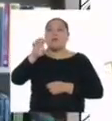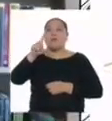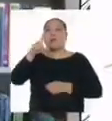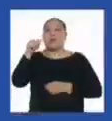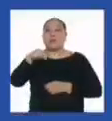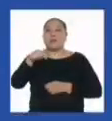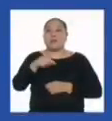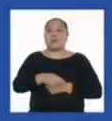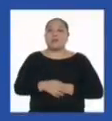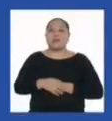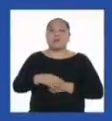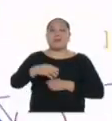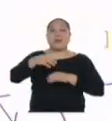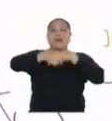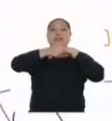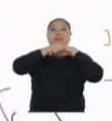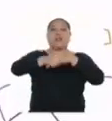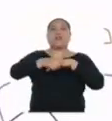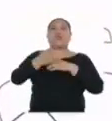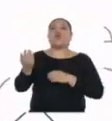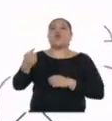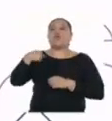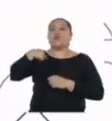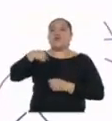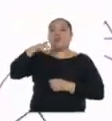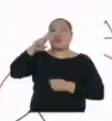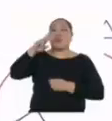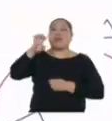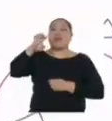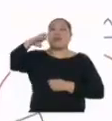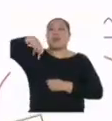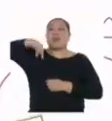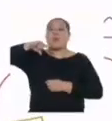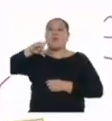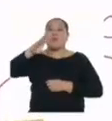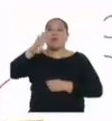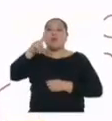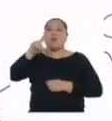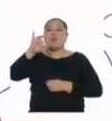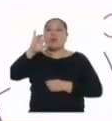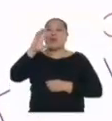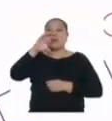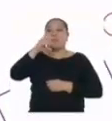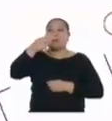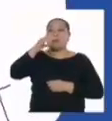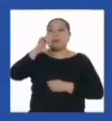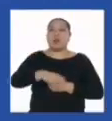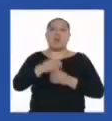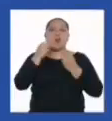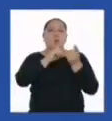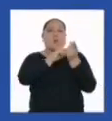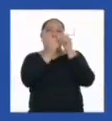desde República Checa. ¿Cómo ha afectado la luz en la evolución de las plantas?